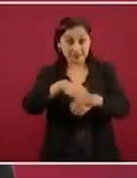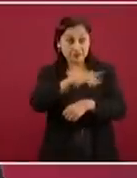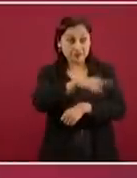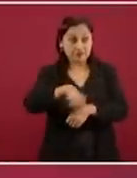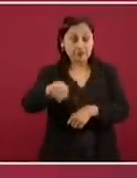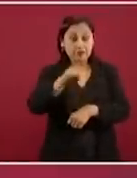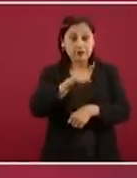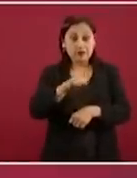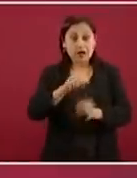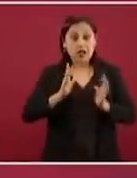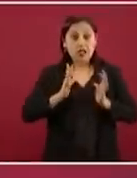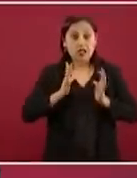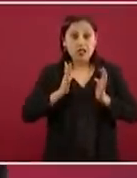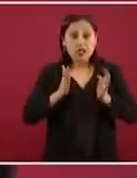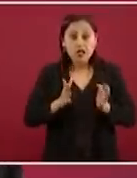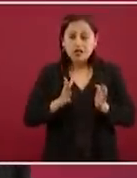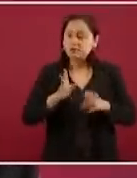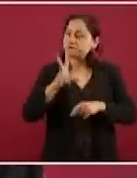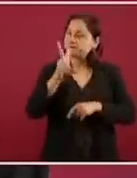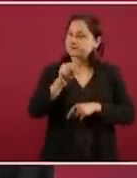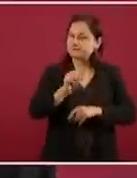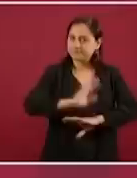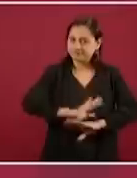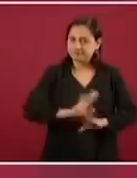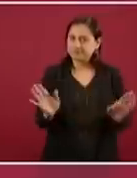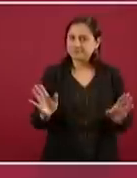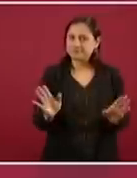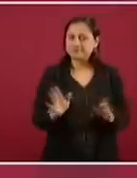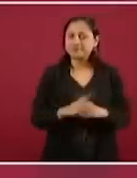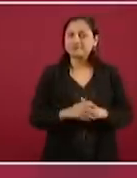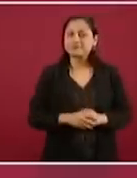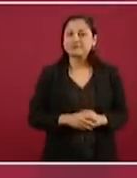porque puede ser que digan